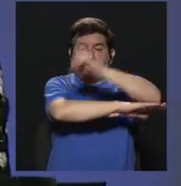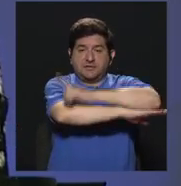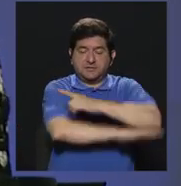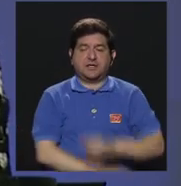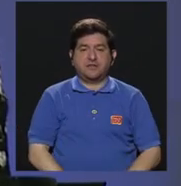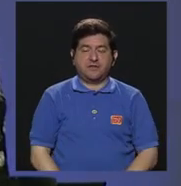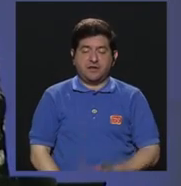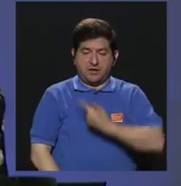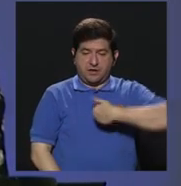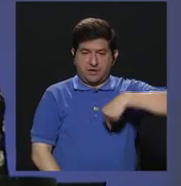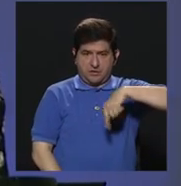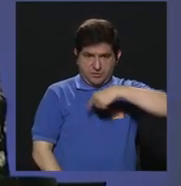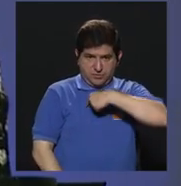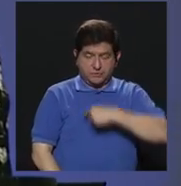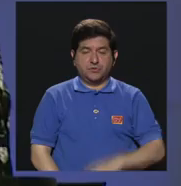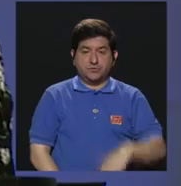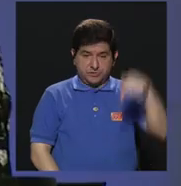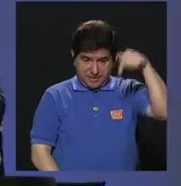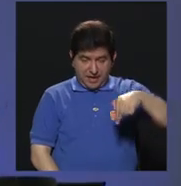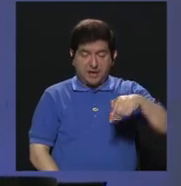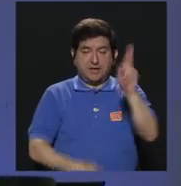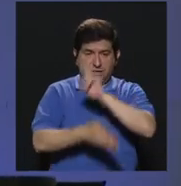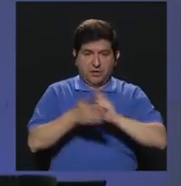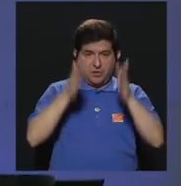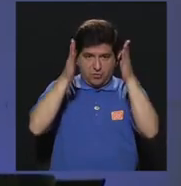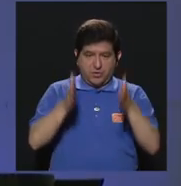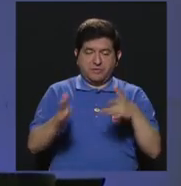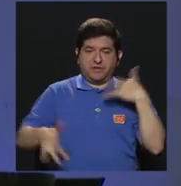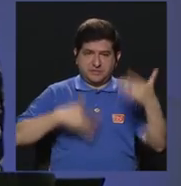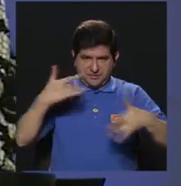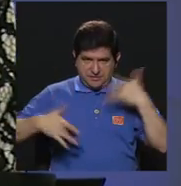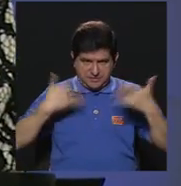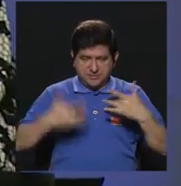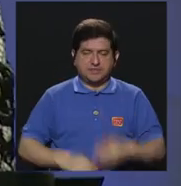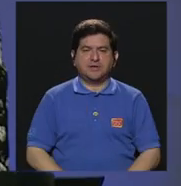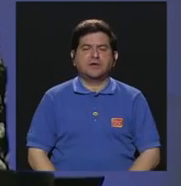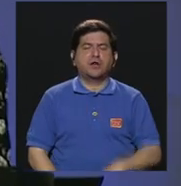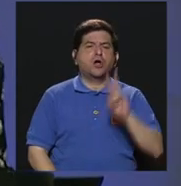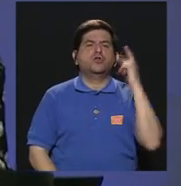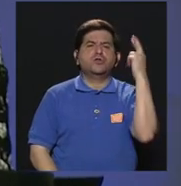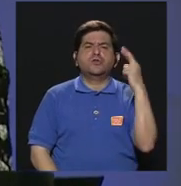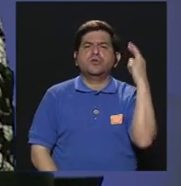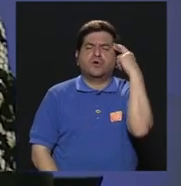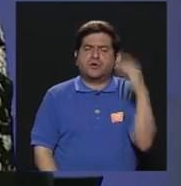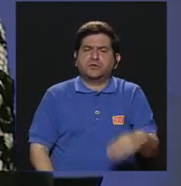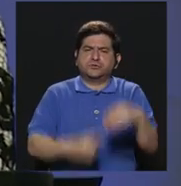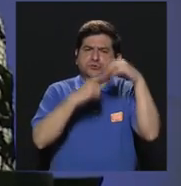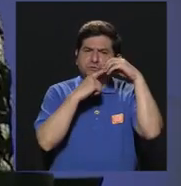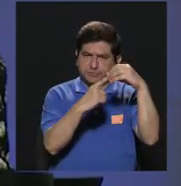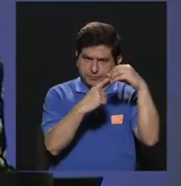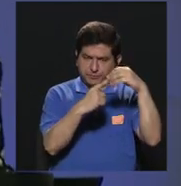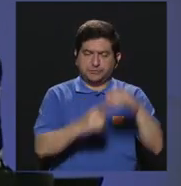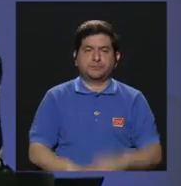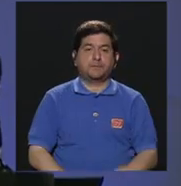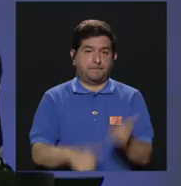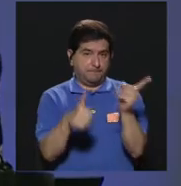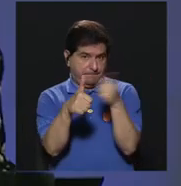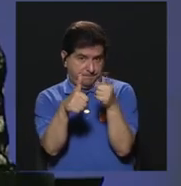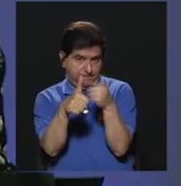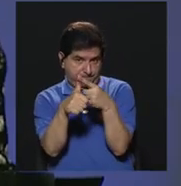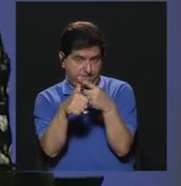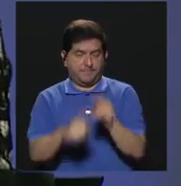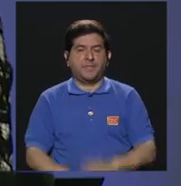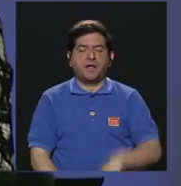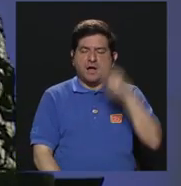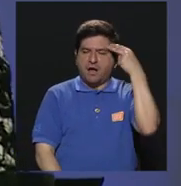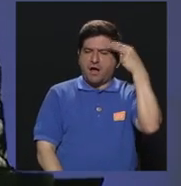como universitaria siento. Esta alegría se debe a dos razones principalmente. La primera,